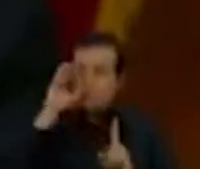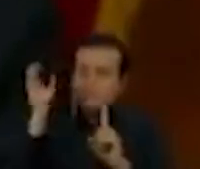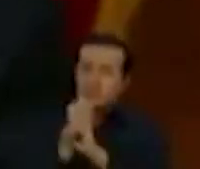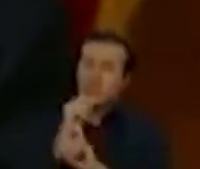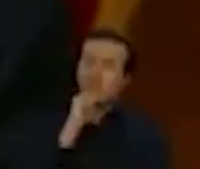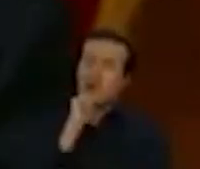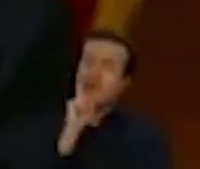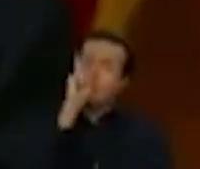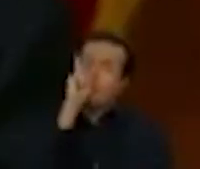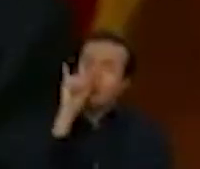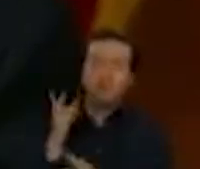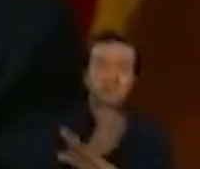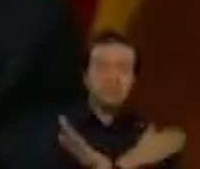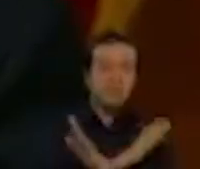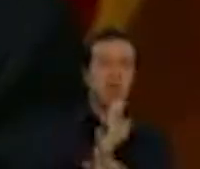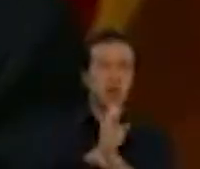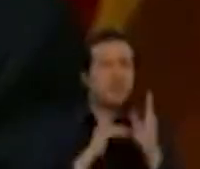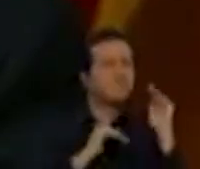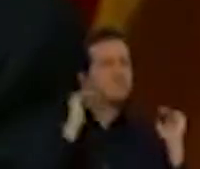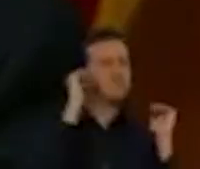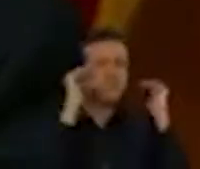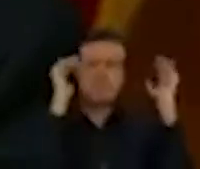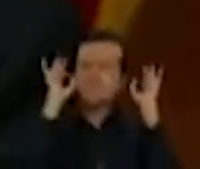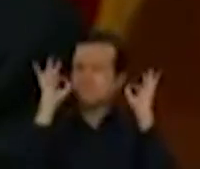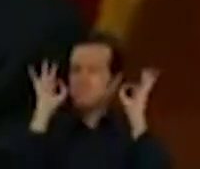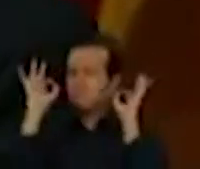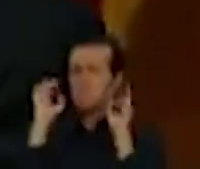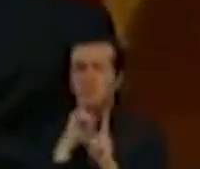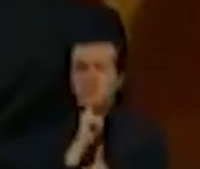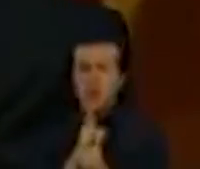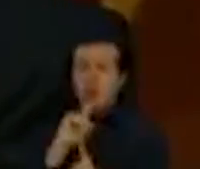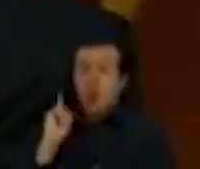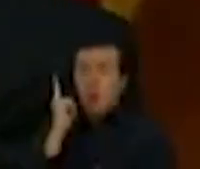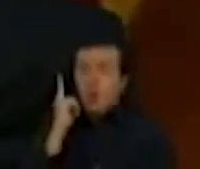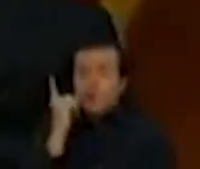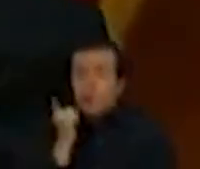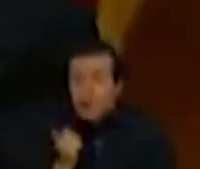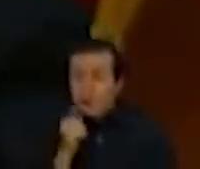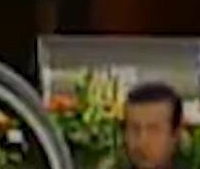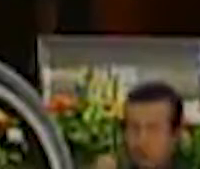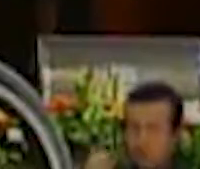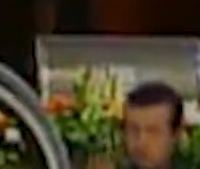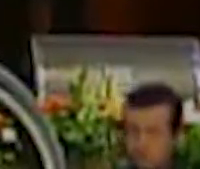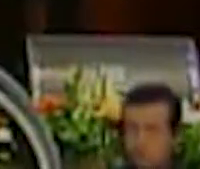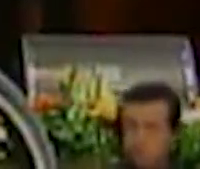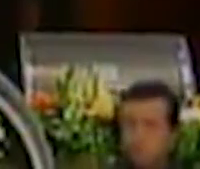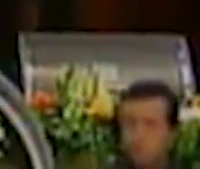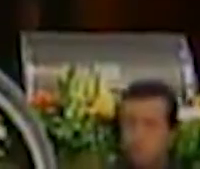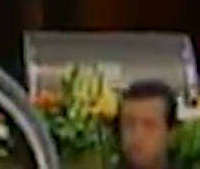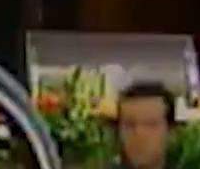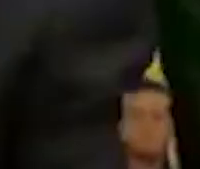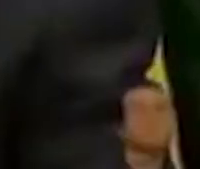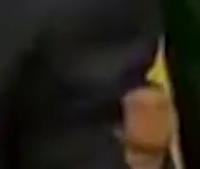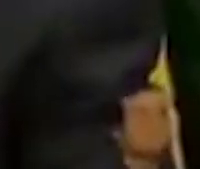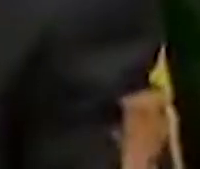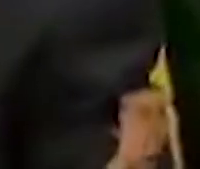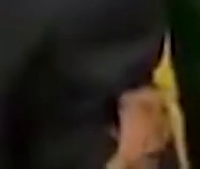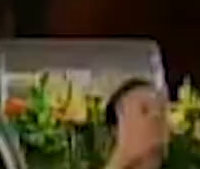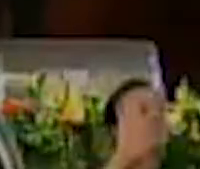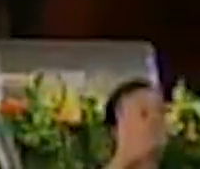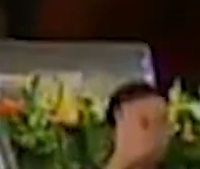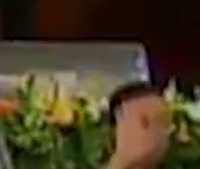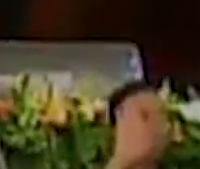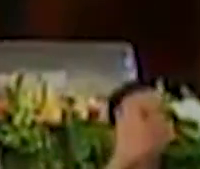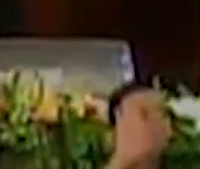presidente constitucional de Ecuador, cargo que ejercerá los próximos 4 años. Moreno Garcés, de 64 años, juró